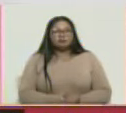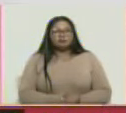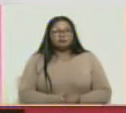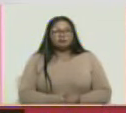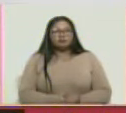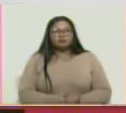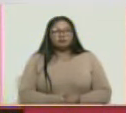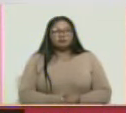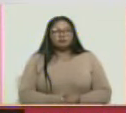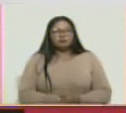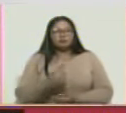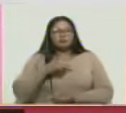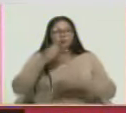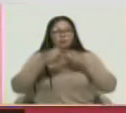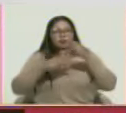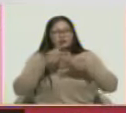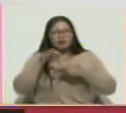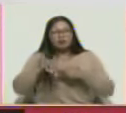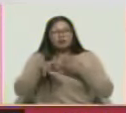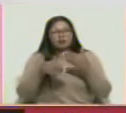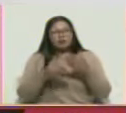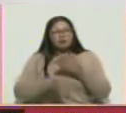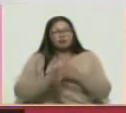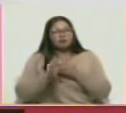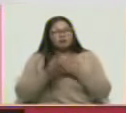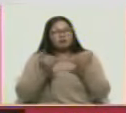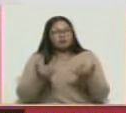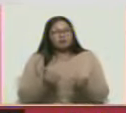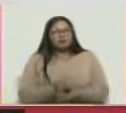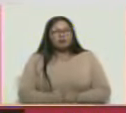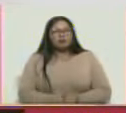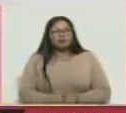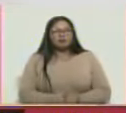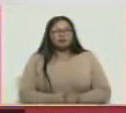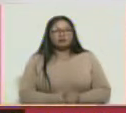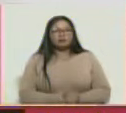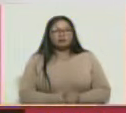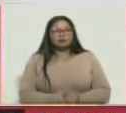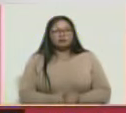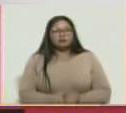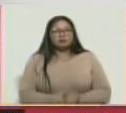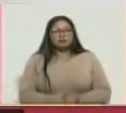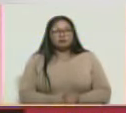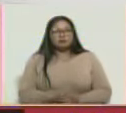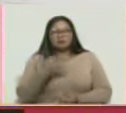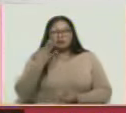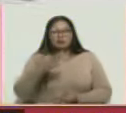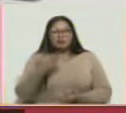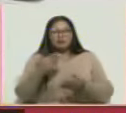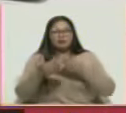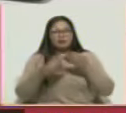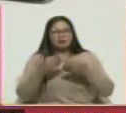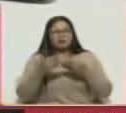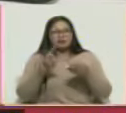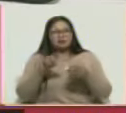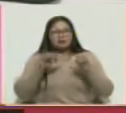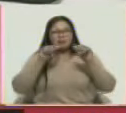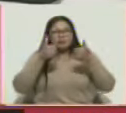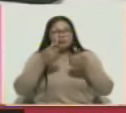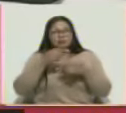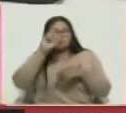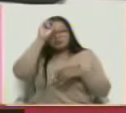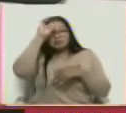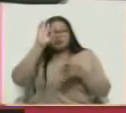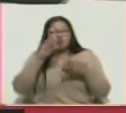mantiene el gobierno de Israel, ¿no? Que realmente uno sabe dónde va a parar, ¿no? Quizás así comienza, pero nadie sabe cómo